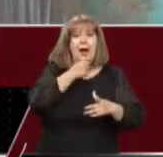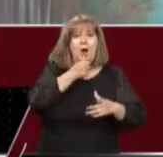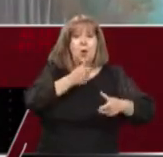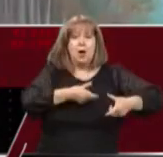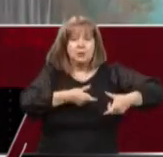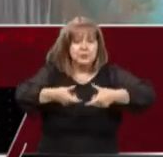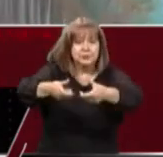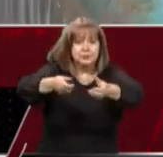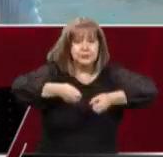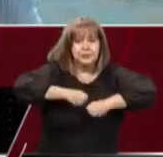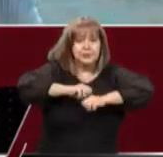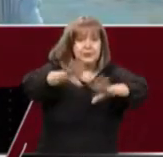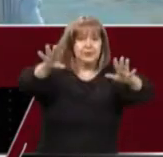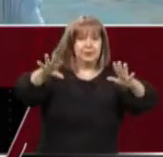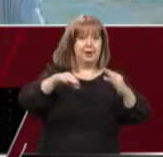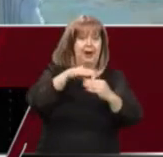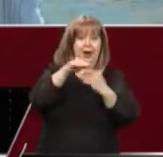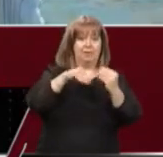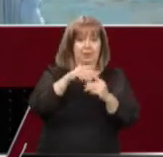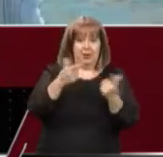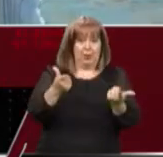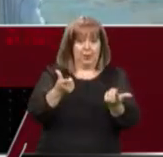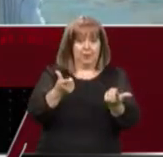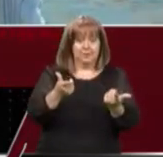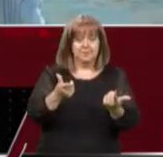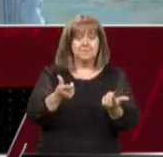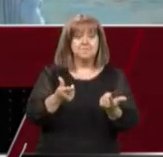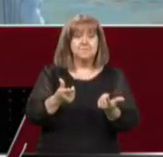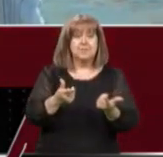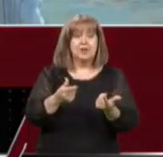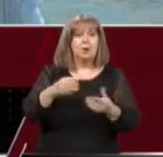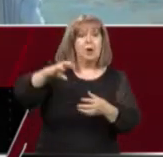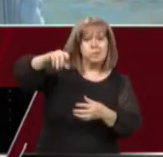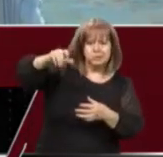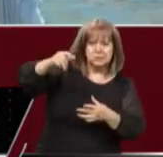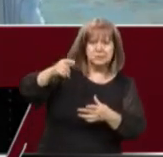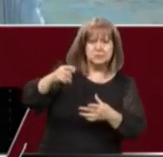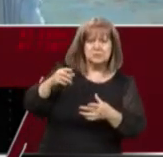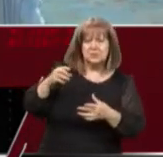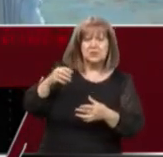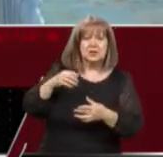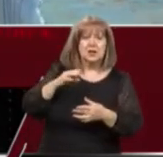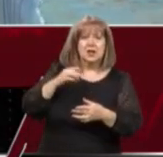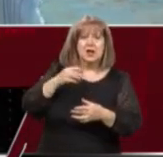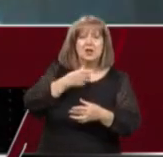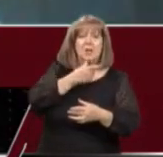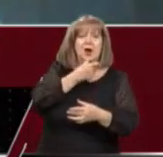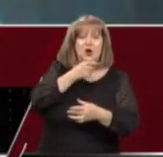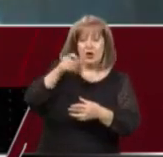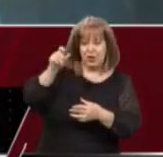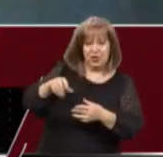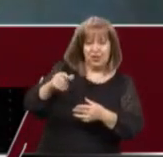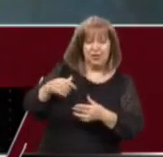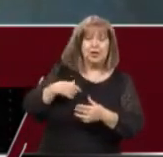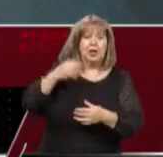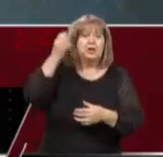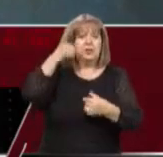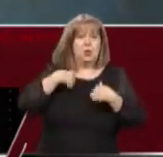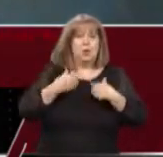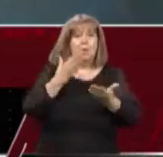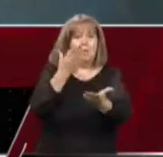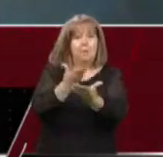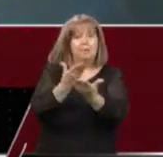seguir abasteciendo el servicio claro entonces realmente yo pido disculpas a todos los usuarios del Gran Mendoza